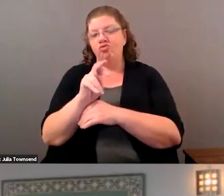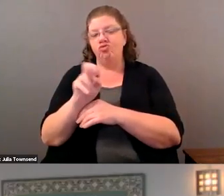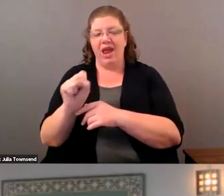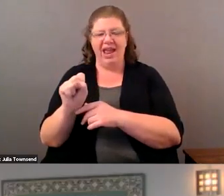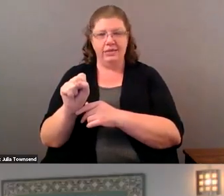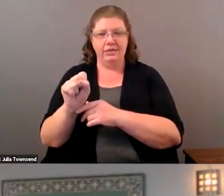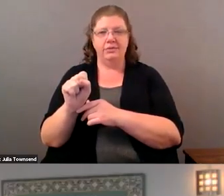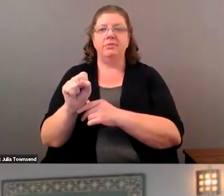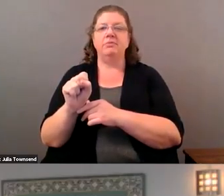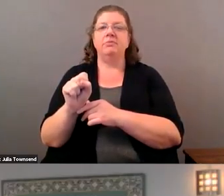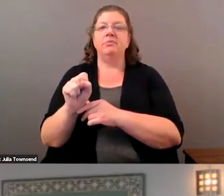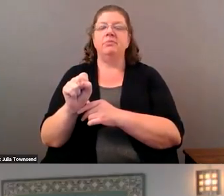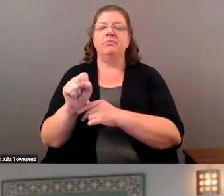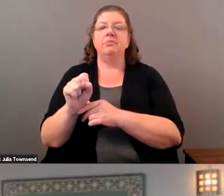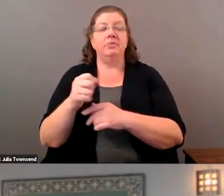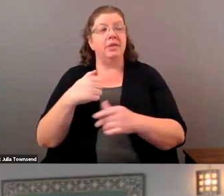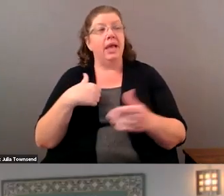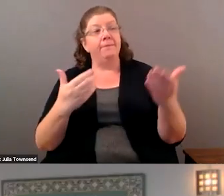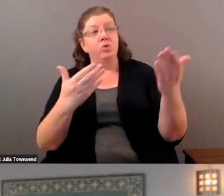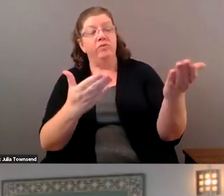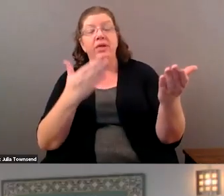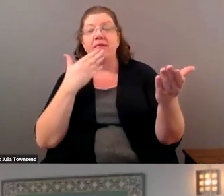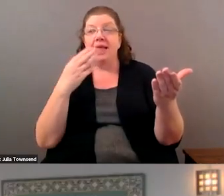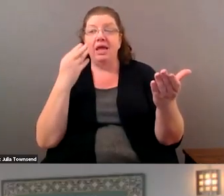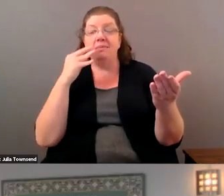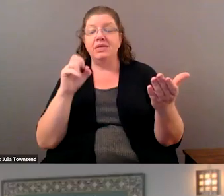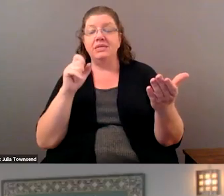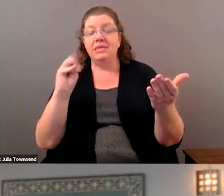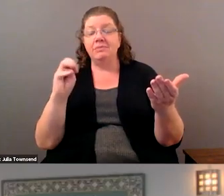la información sobre